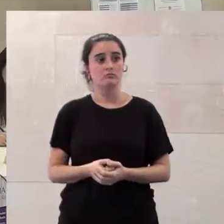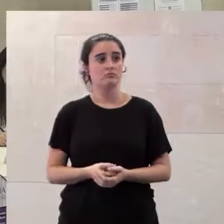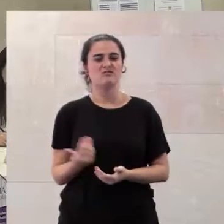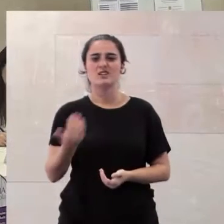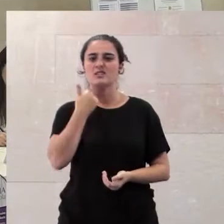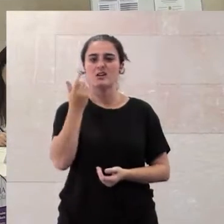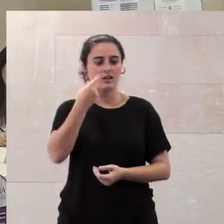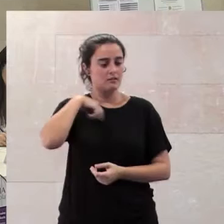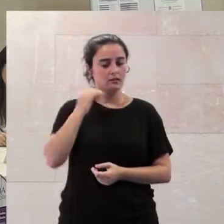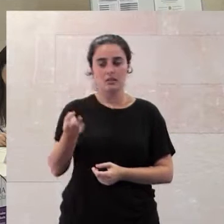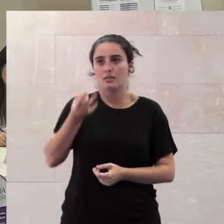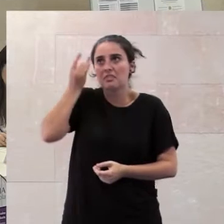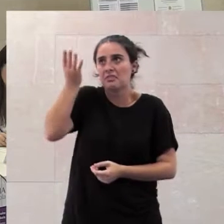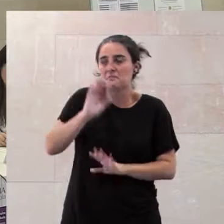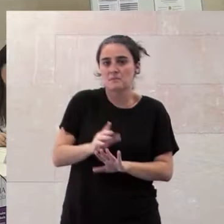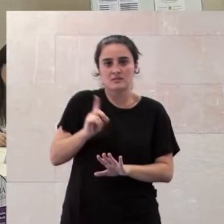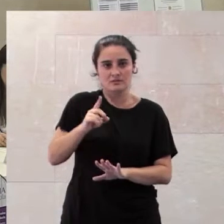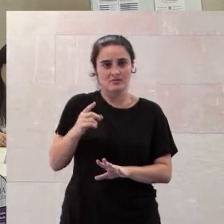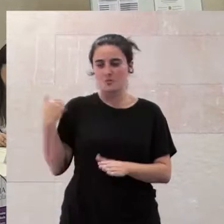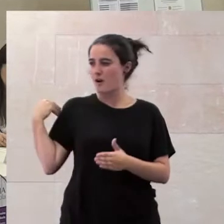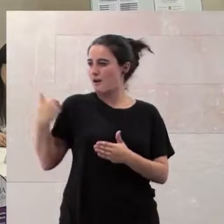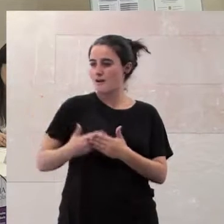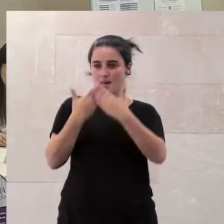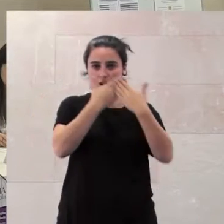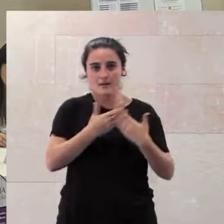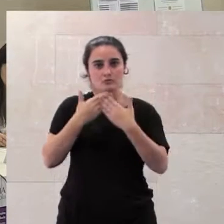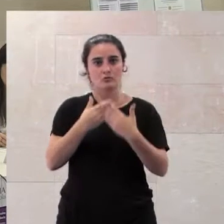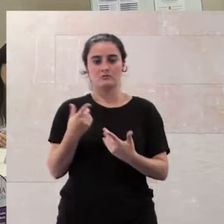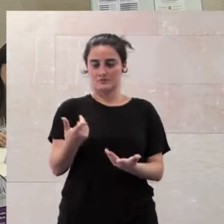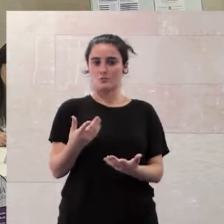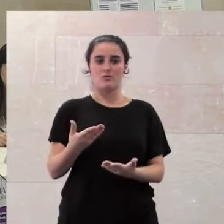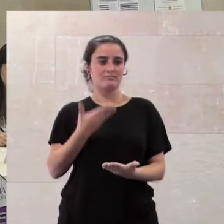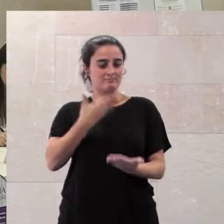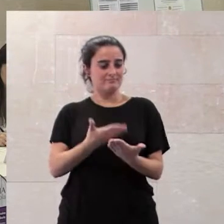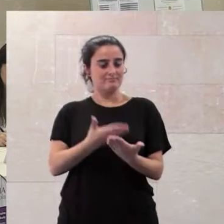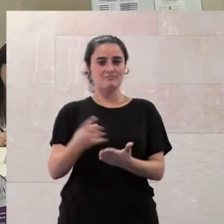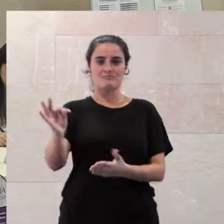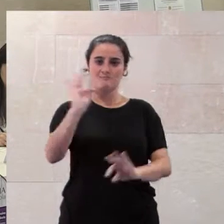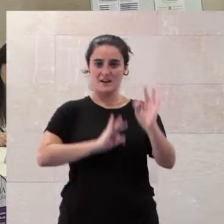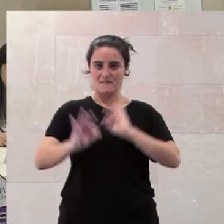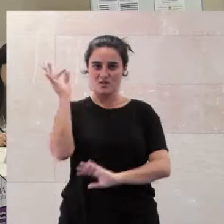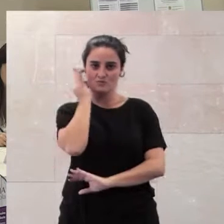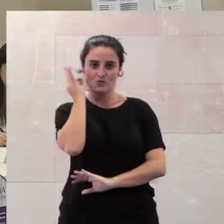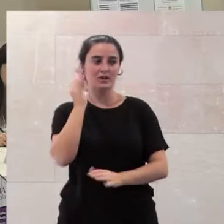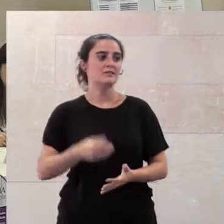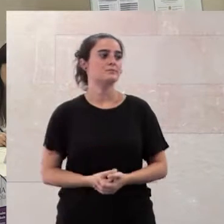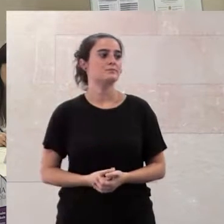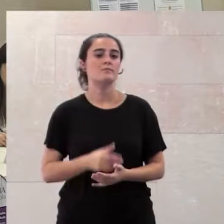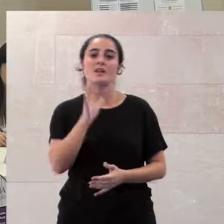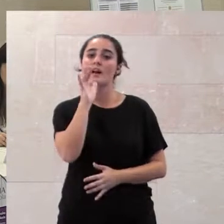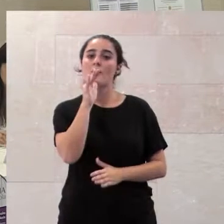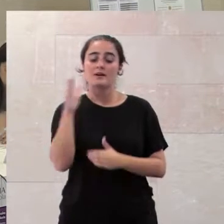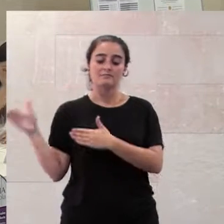se nos ocurra a nosotras, sino que realmente está estudiado y que se ha demostrado el beneficio que supone para las mujeres. Y bueno, ahora paso un poquito a